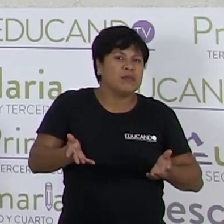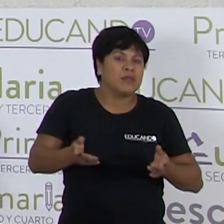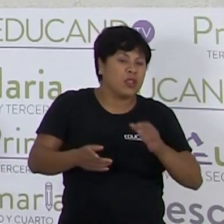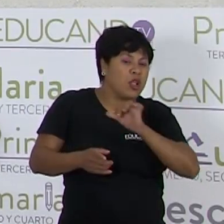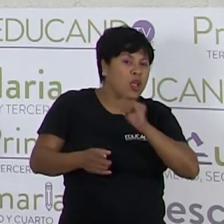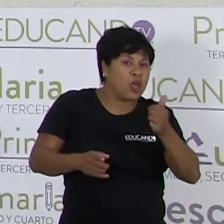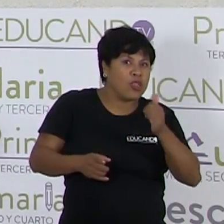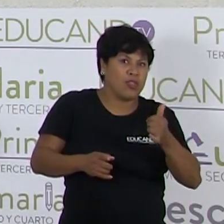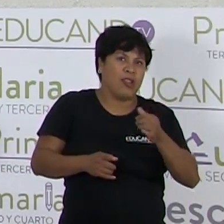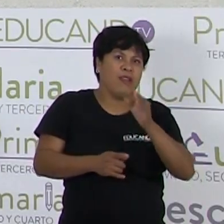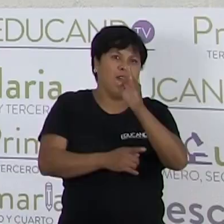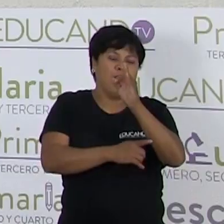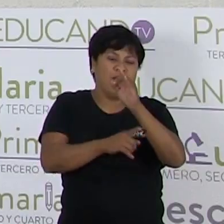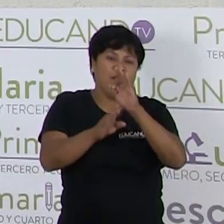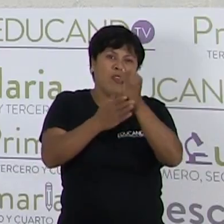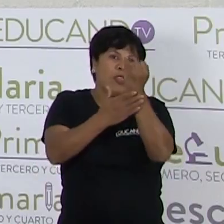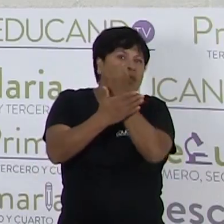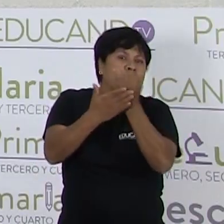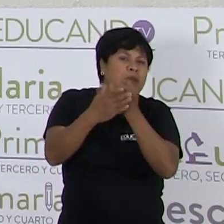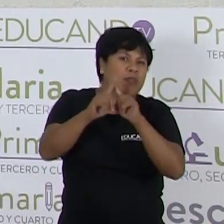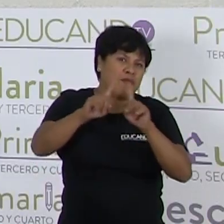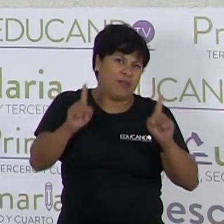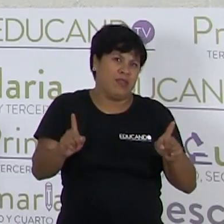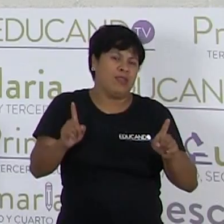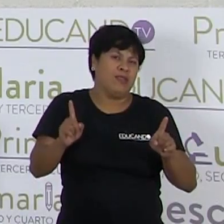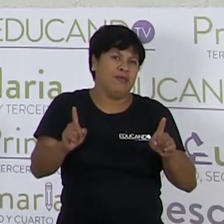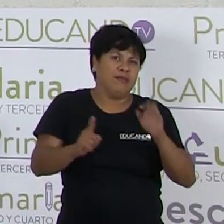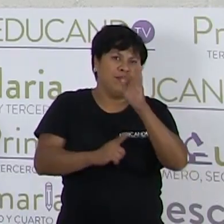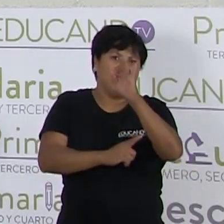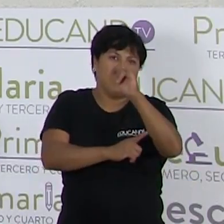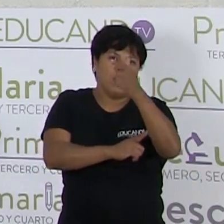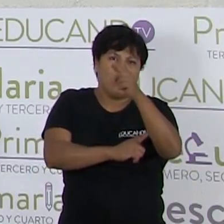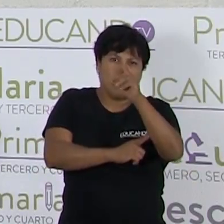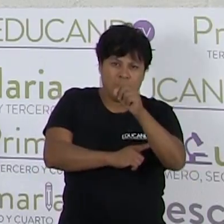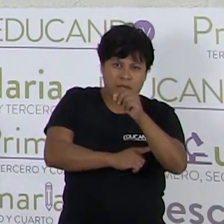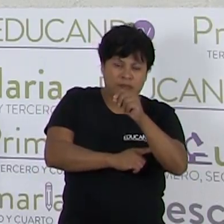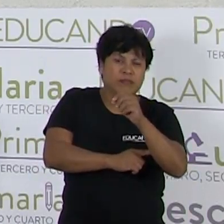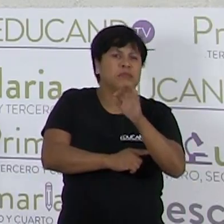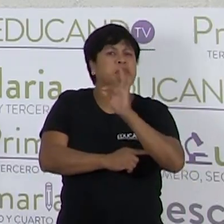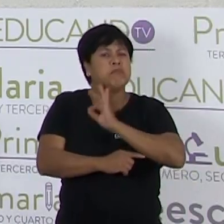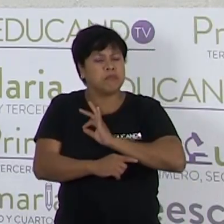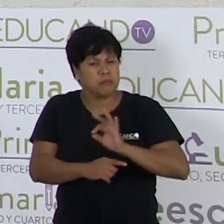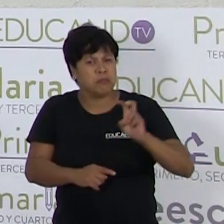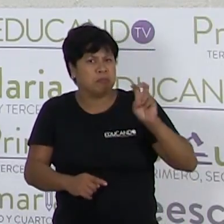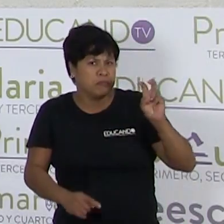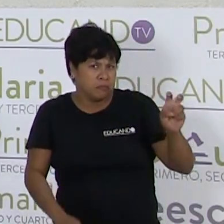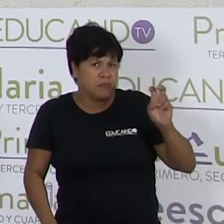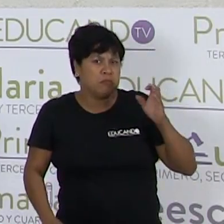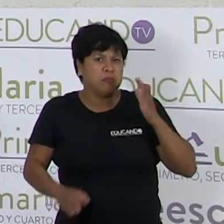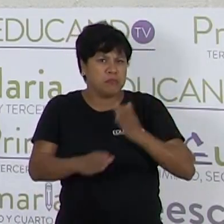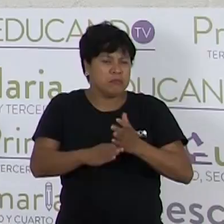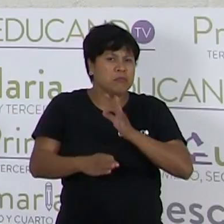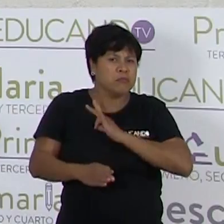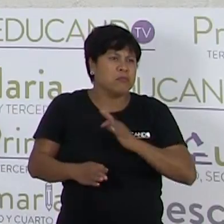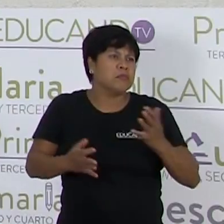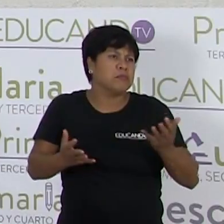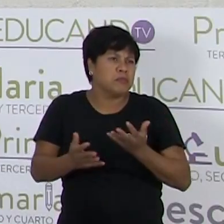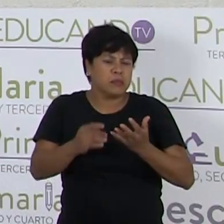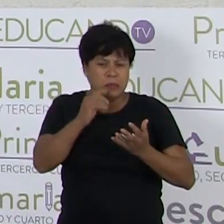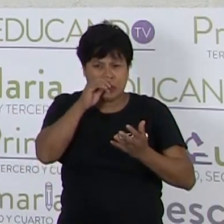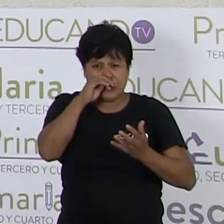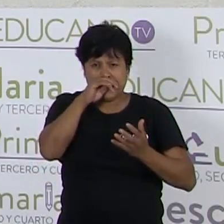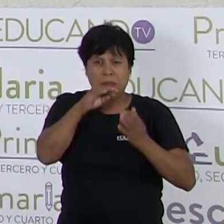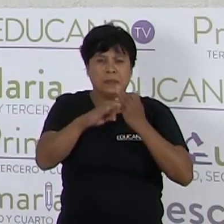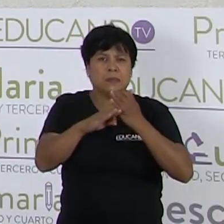otra figura más. ¿Sí? En este caso podemos formar, ya te había yo